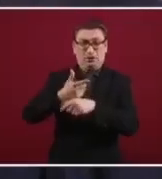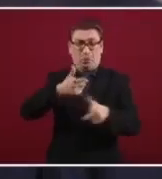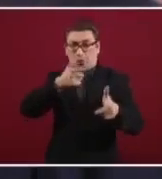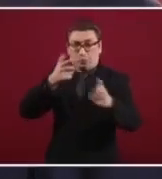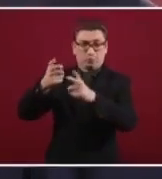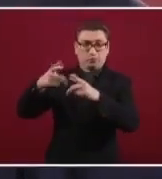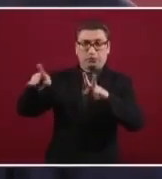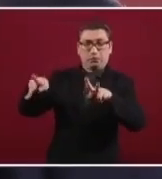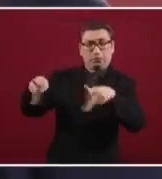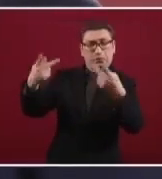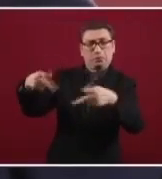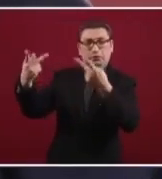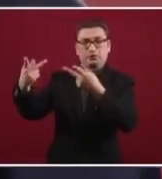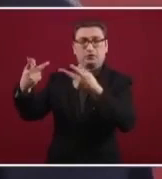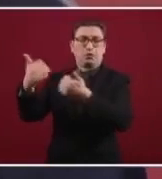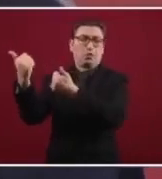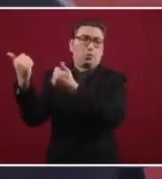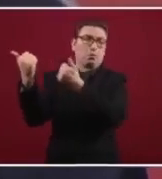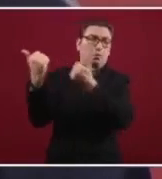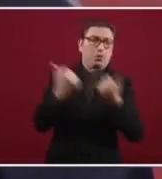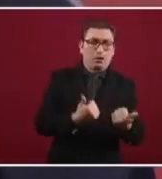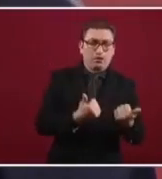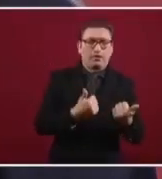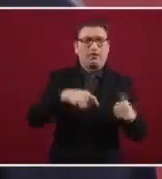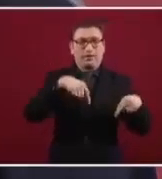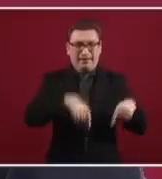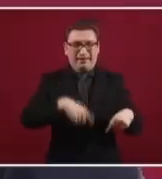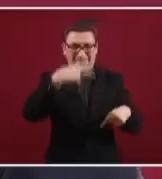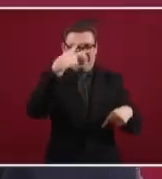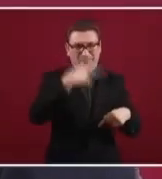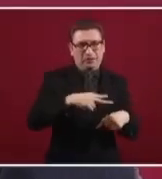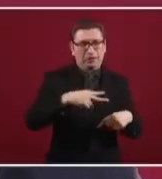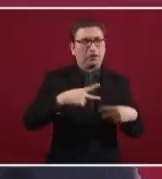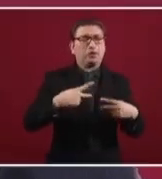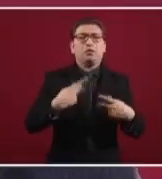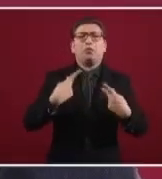para causar la muerte de civiles.